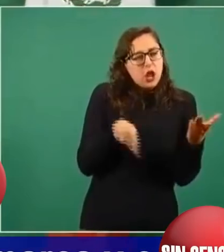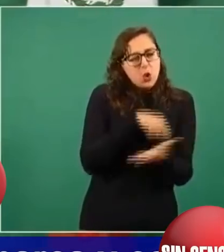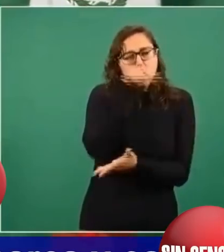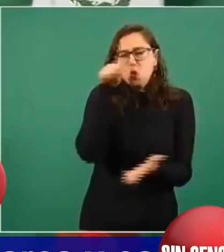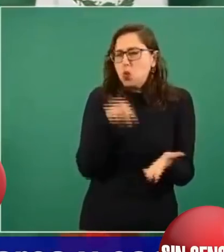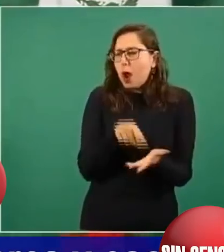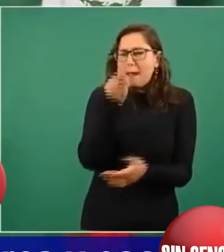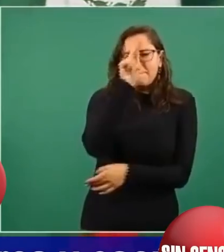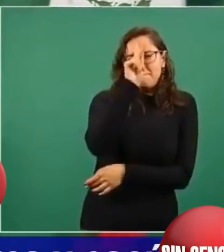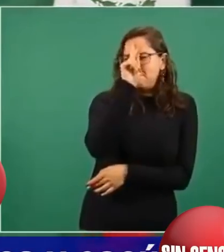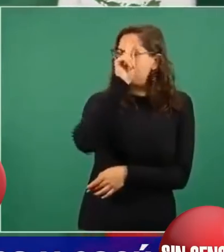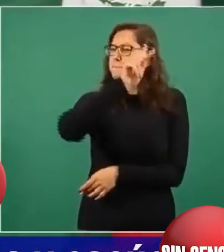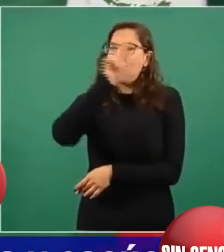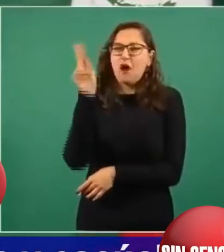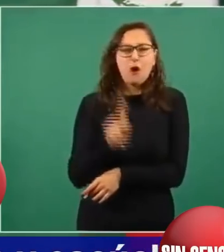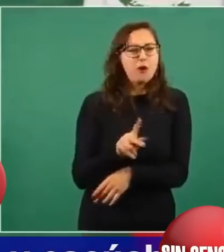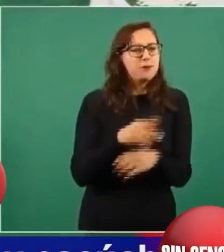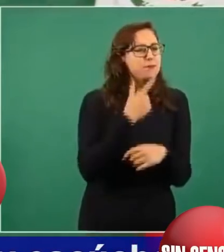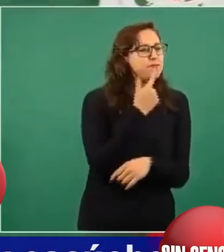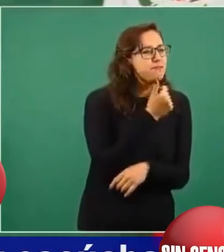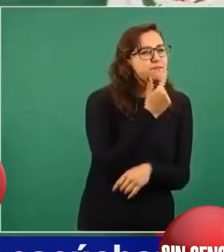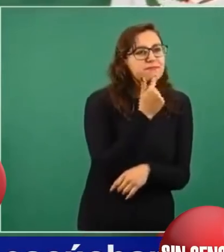escoger ese sitio,